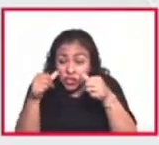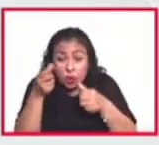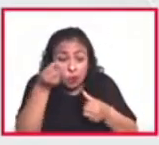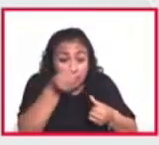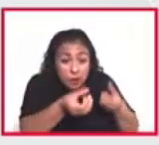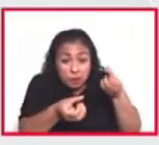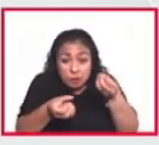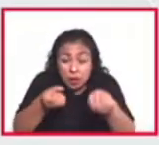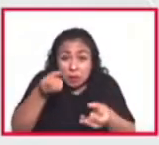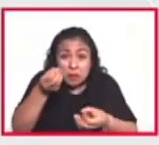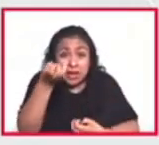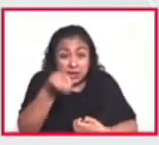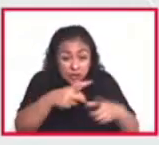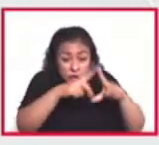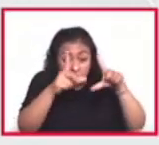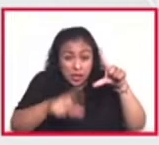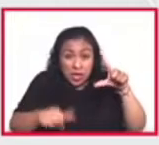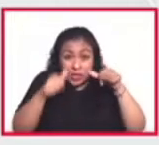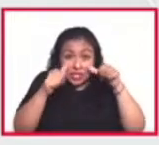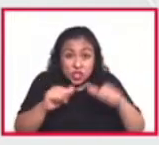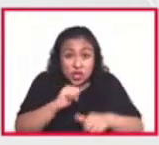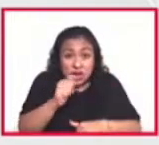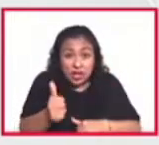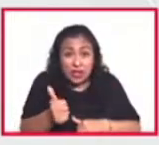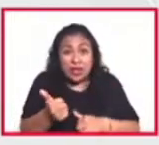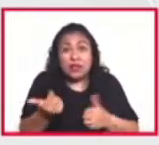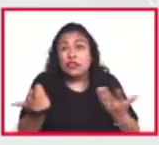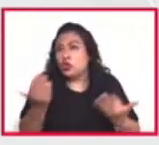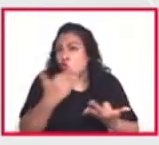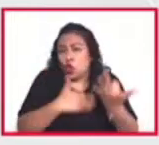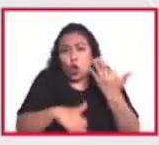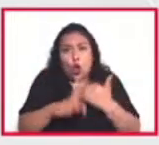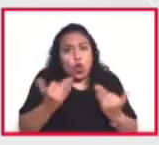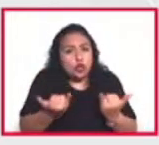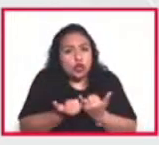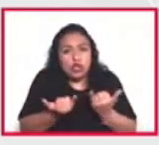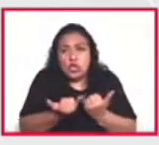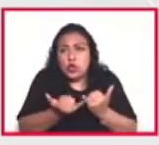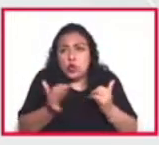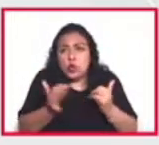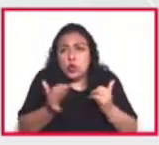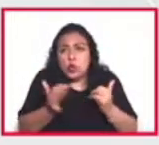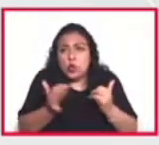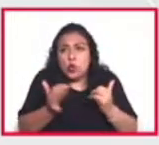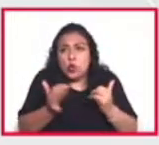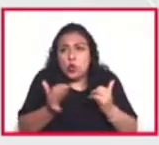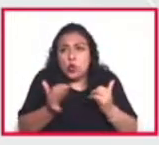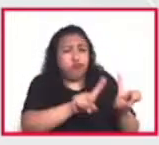país, en donde nos encontramos todos, en esos mosaicos,